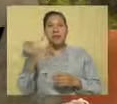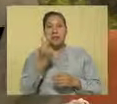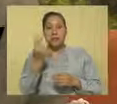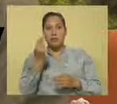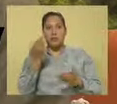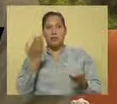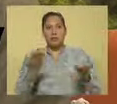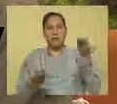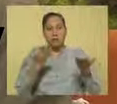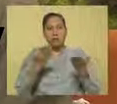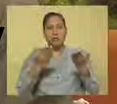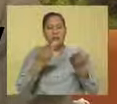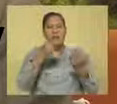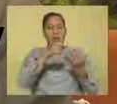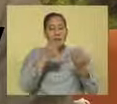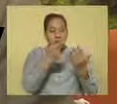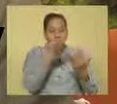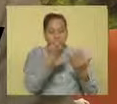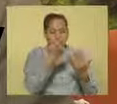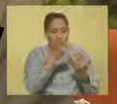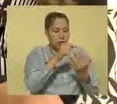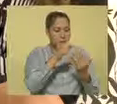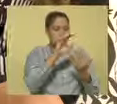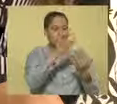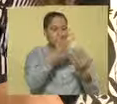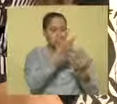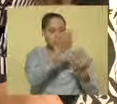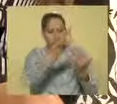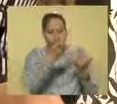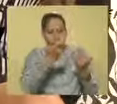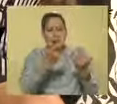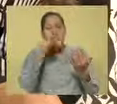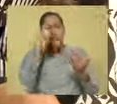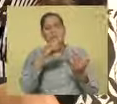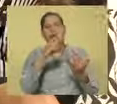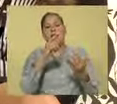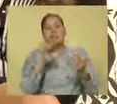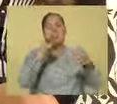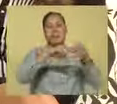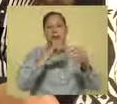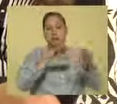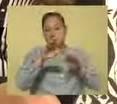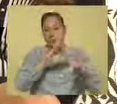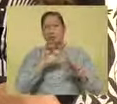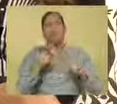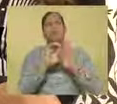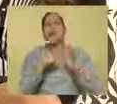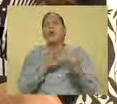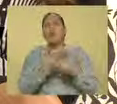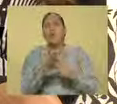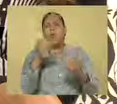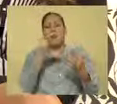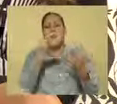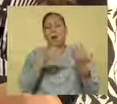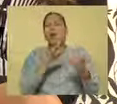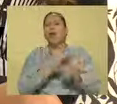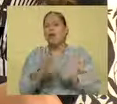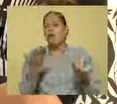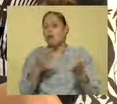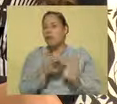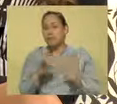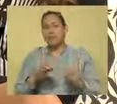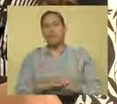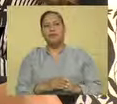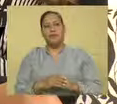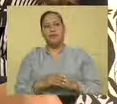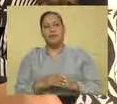variables económicas que puedan incentivarlos. ¿Cómo qué incentivos debe de haber? Bueno, las leyes